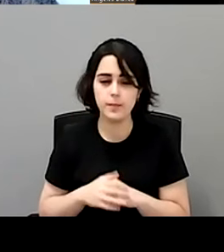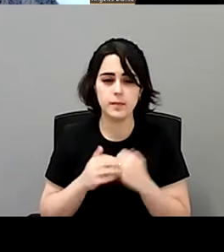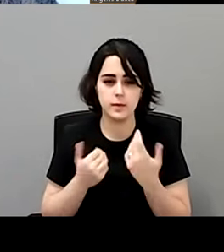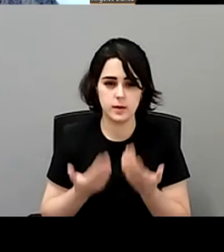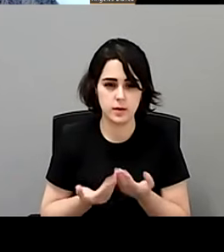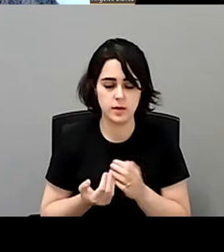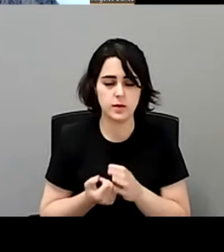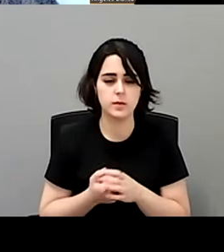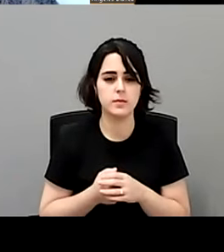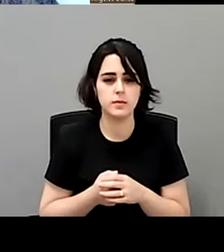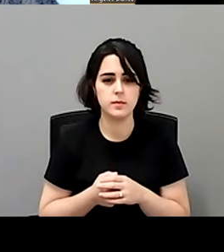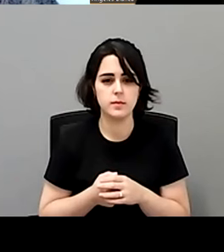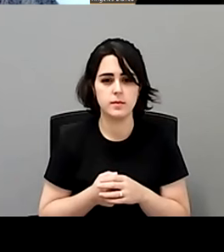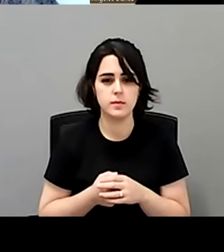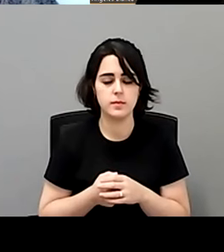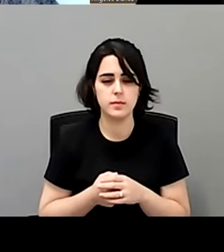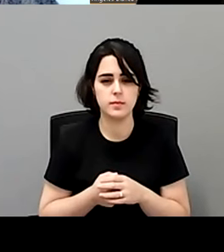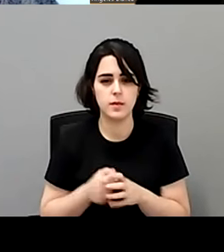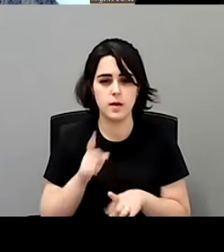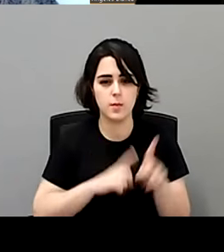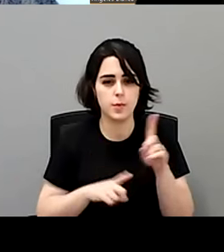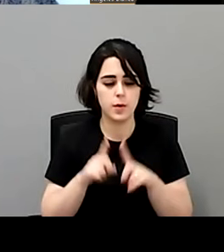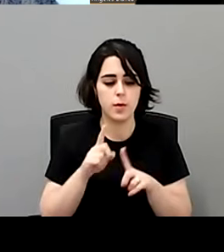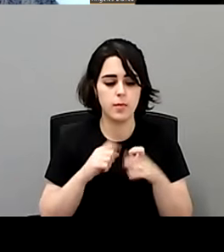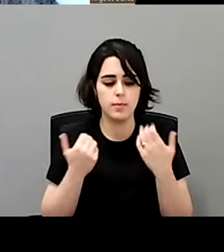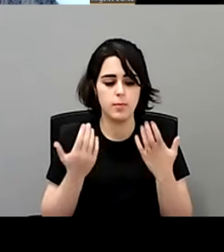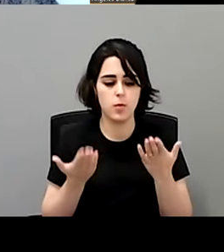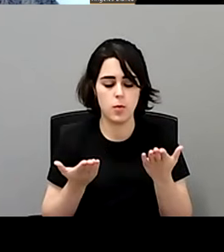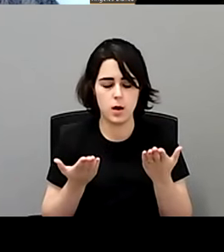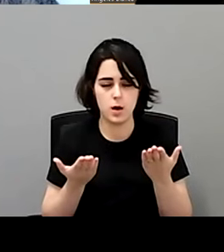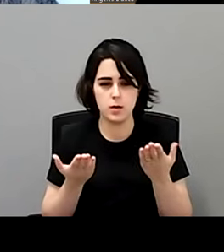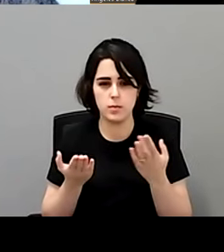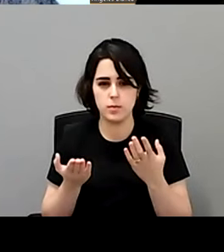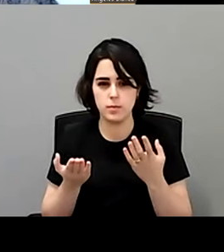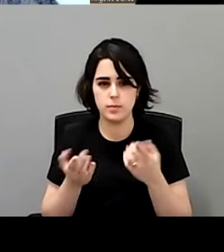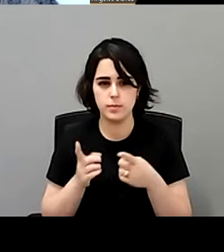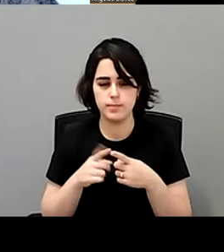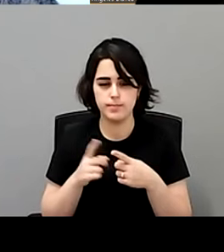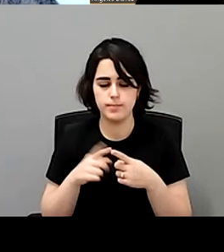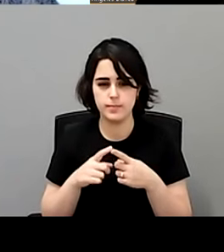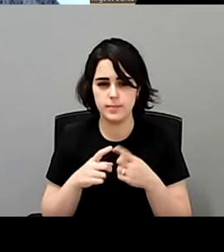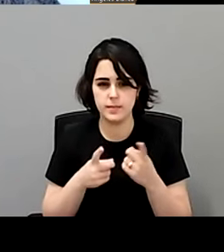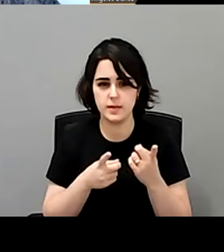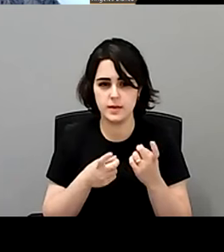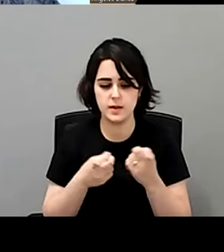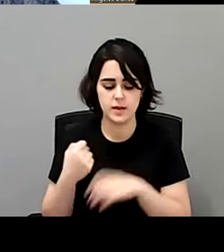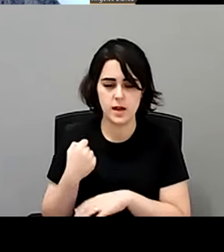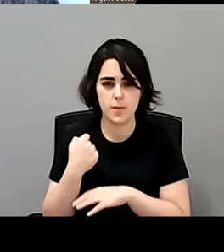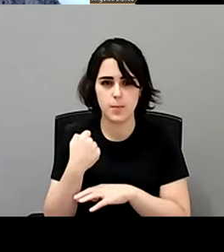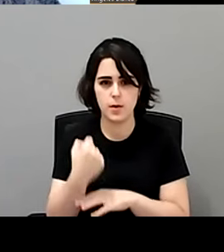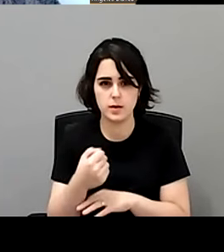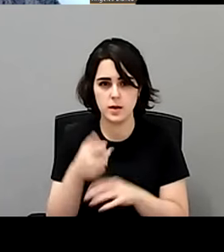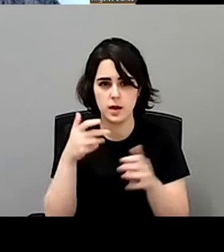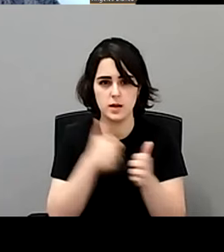Entonces, hay dos grandes problemas. Por un lado, la necesidad de apoyo, de